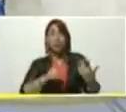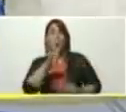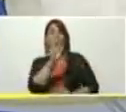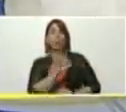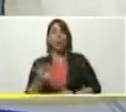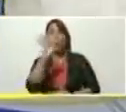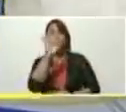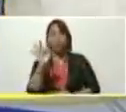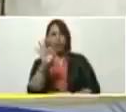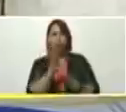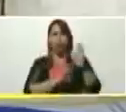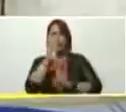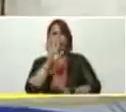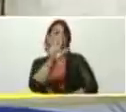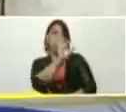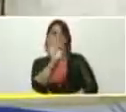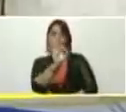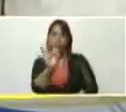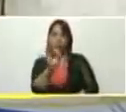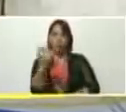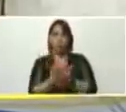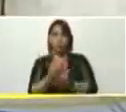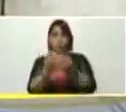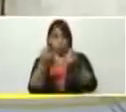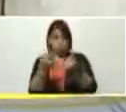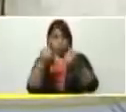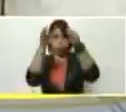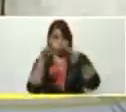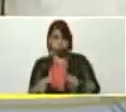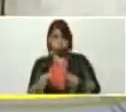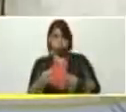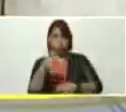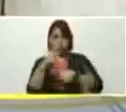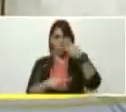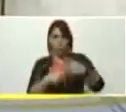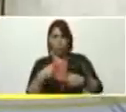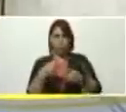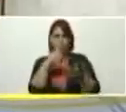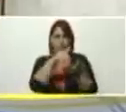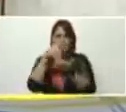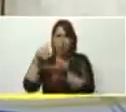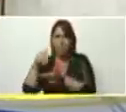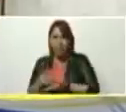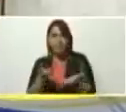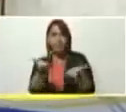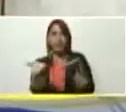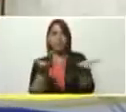4%, 5%, la economía real, la que produce bienes, servicios,